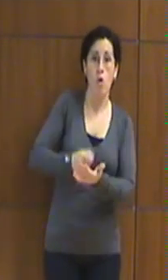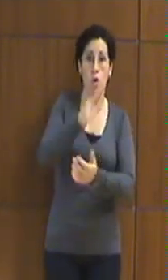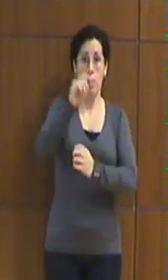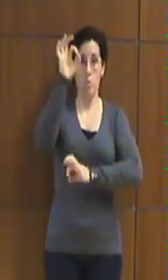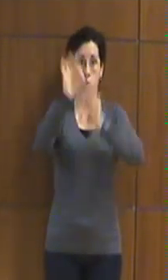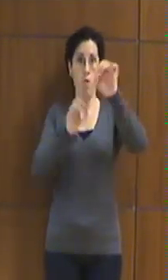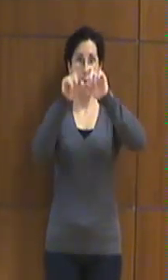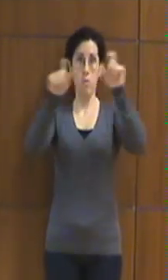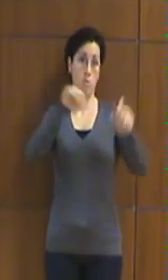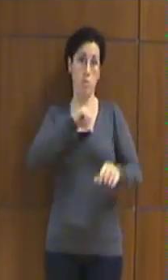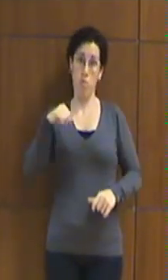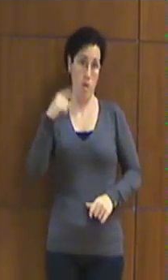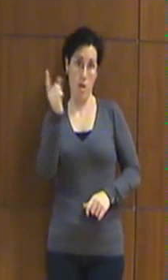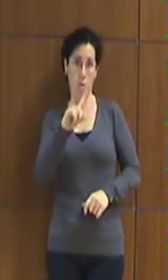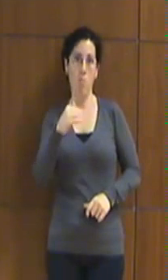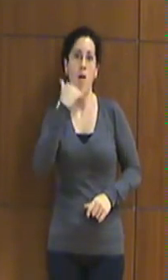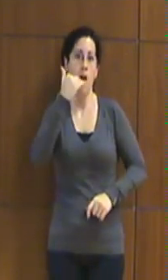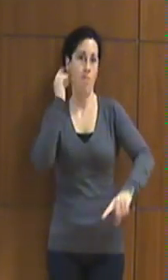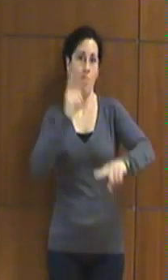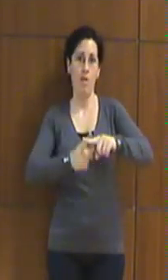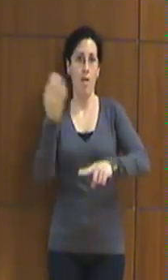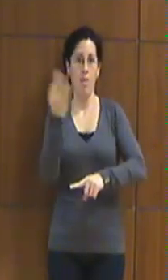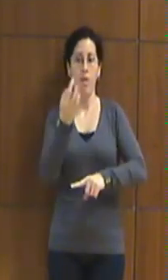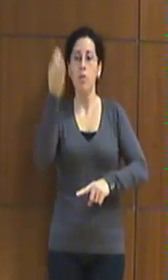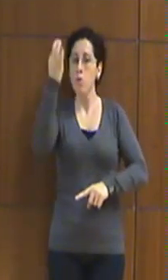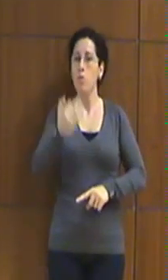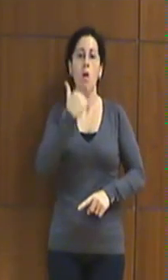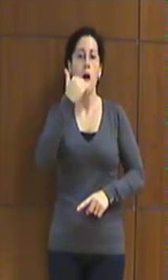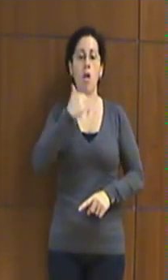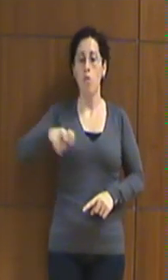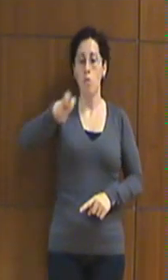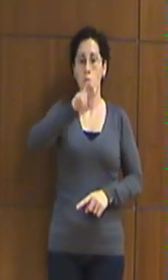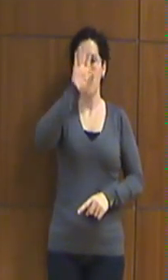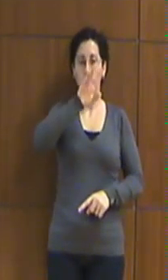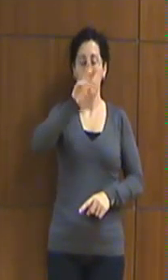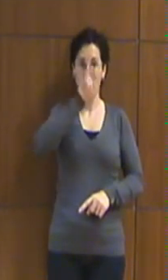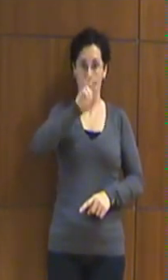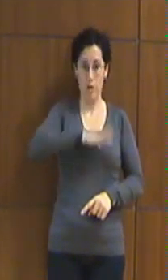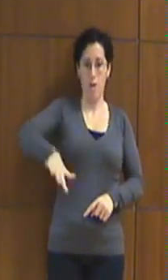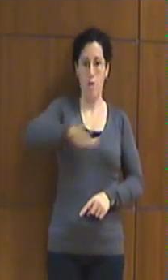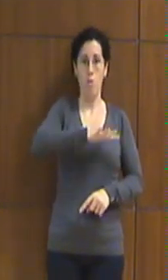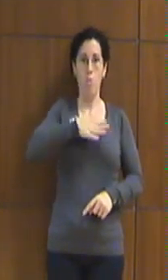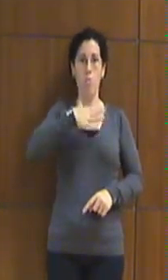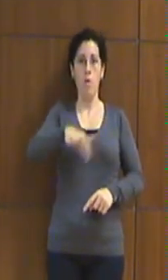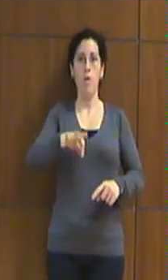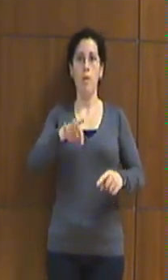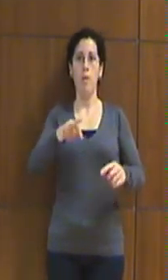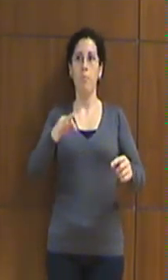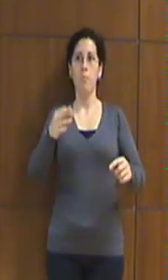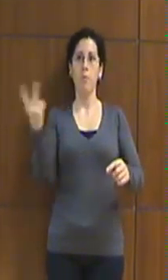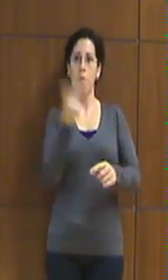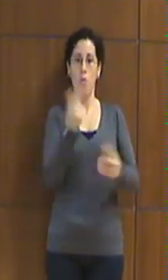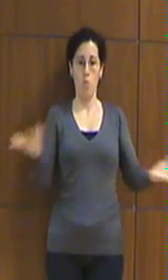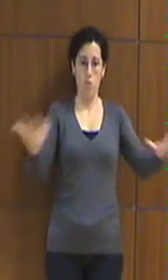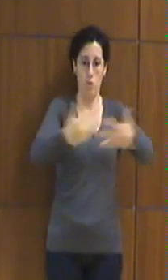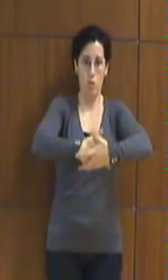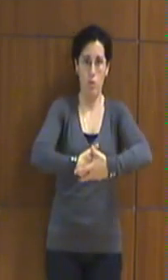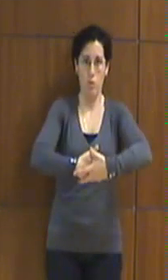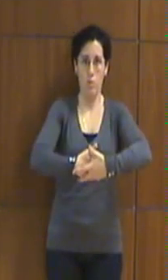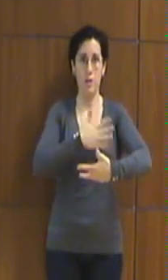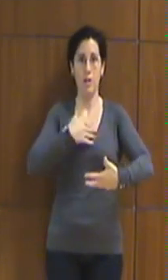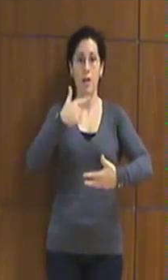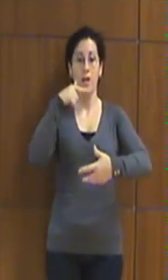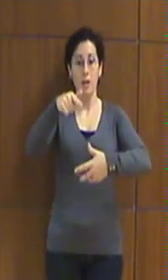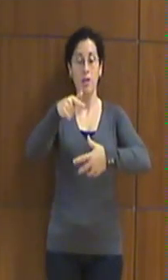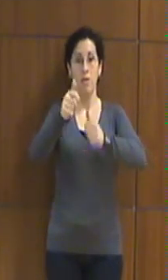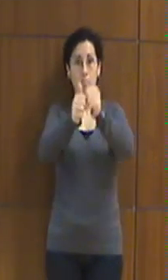que hay puntos de encuentro para que esa brecha digital, en definitiva, que tanto Juan Luis está luchando contra ello, acabe